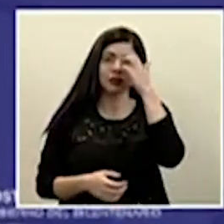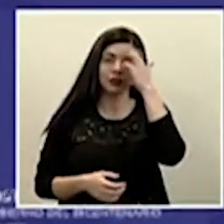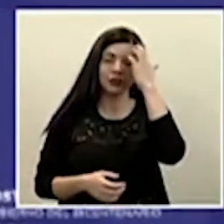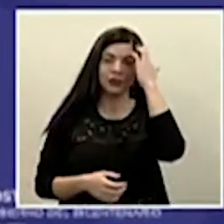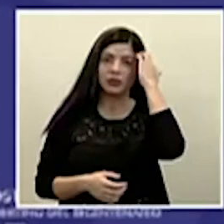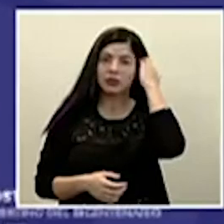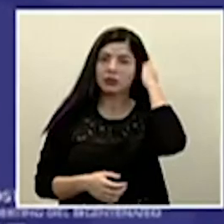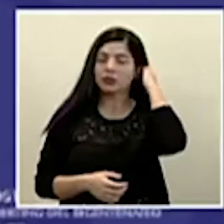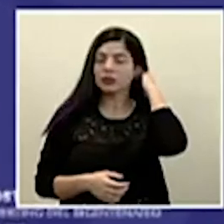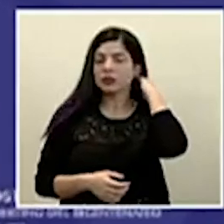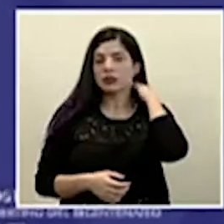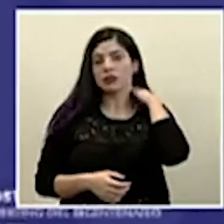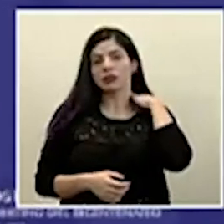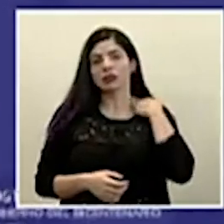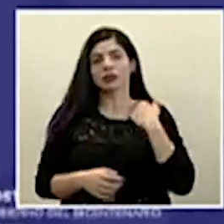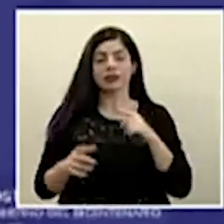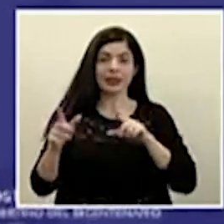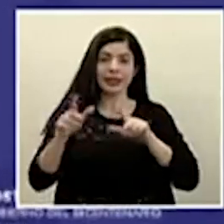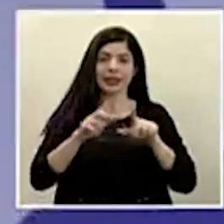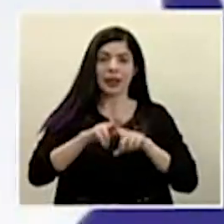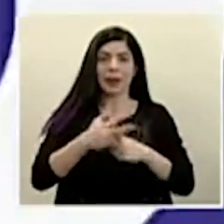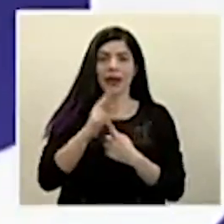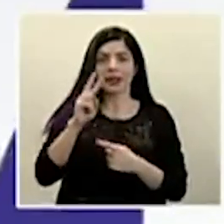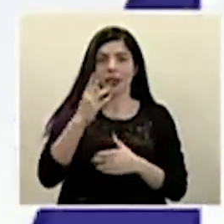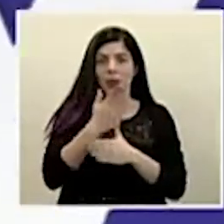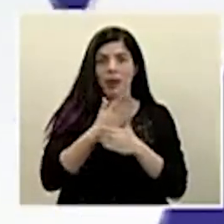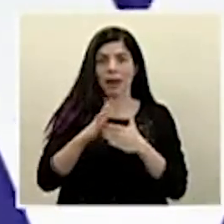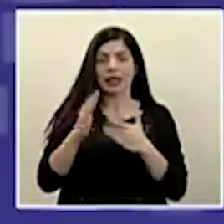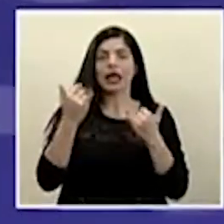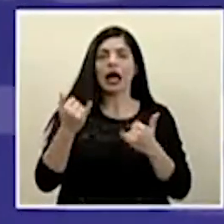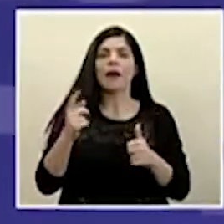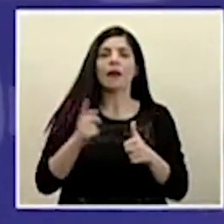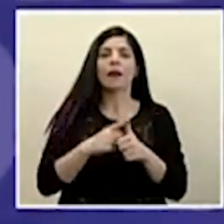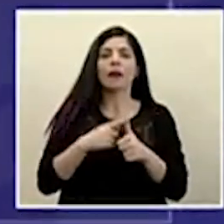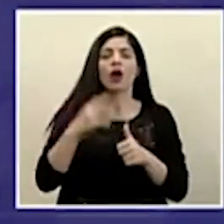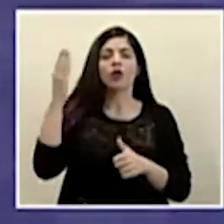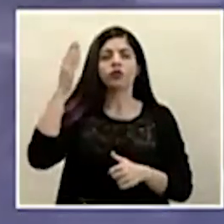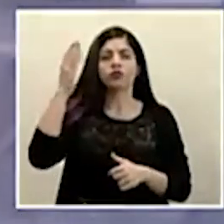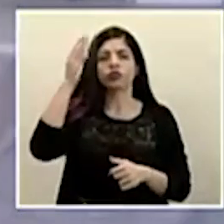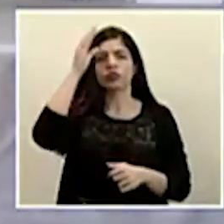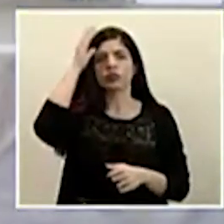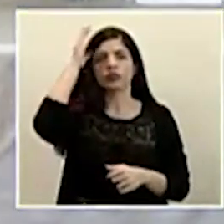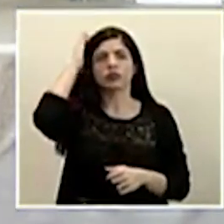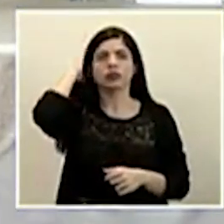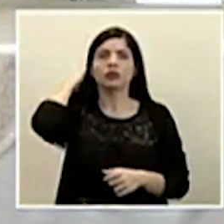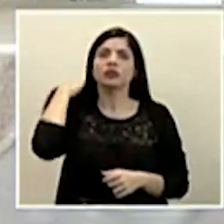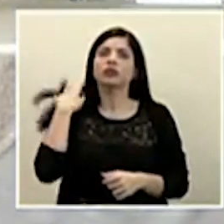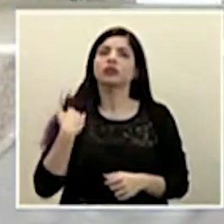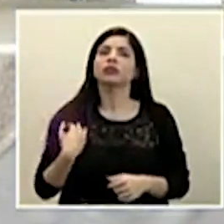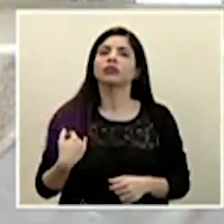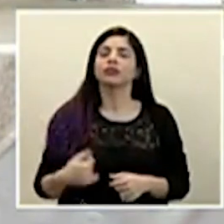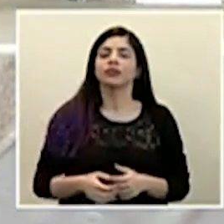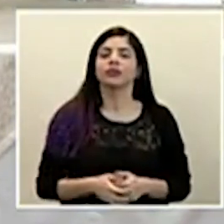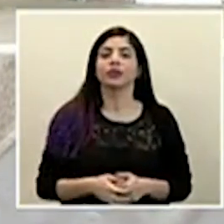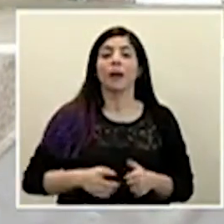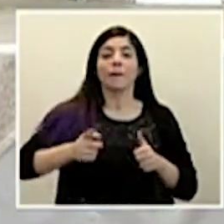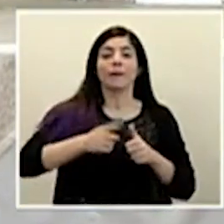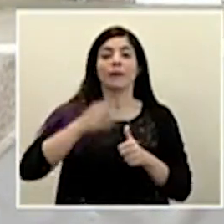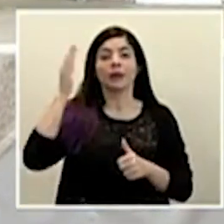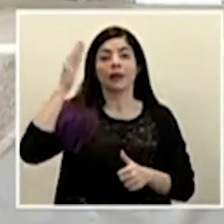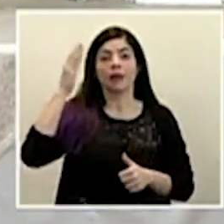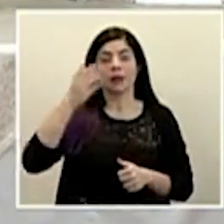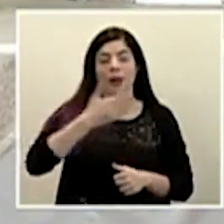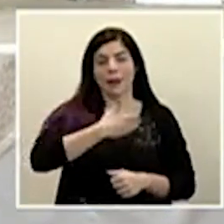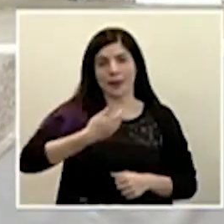Estamos listos para iniciar con la segunda parte. Escuchamos el mensaje del presidente de la República, don